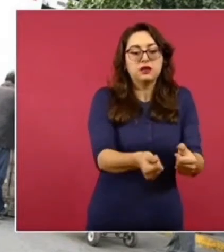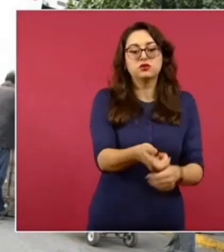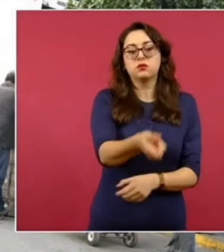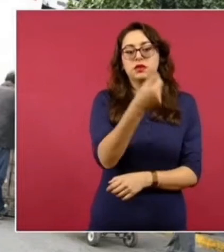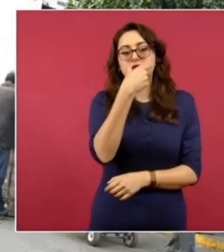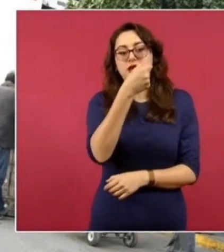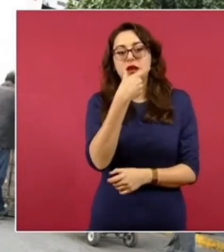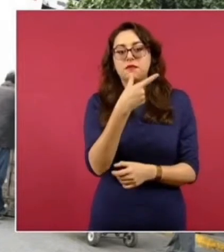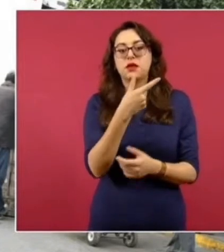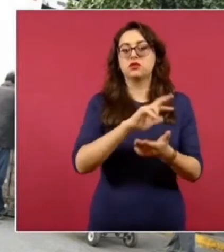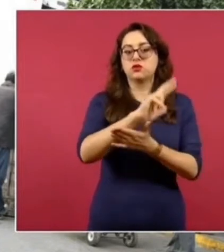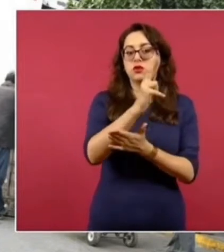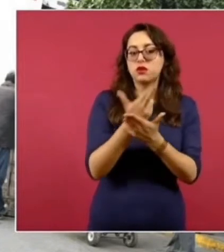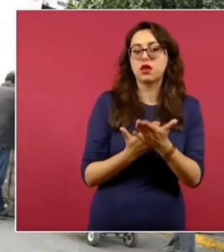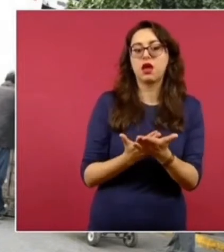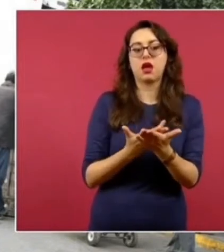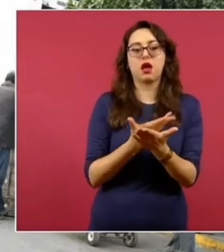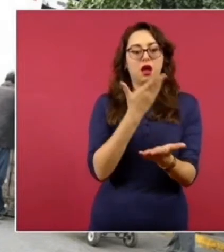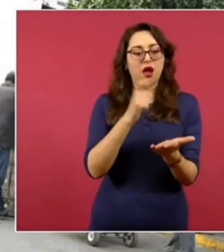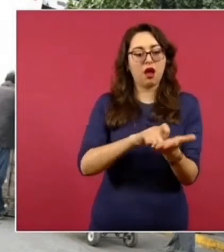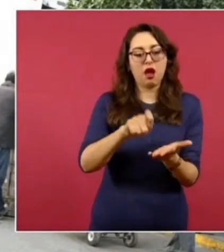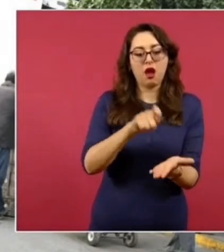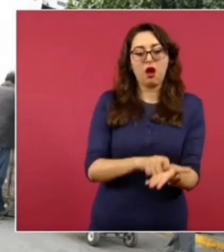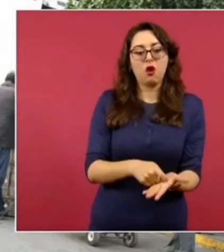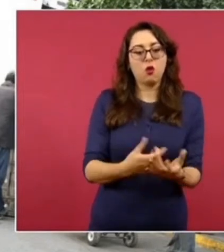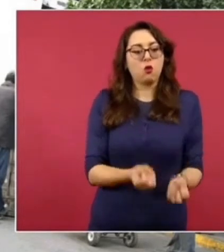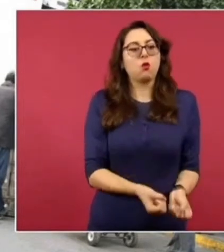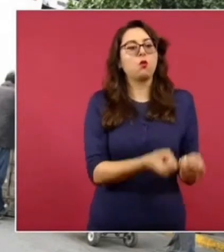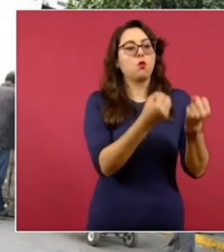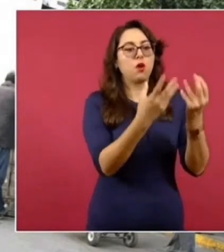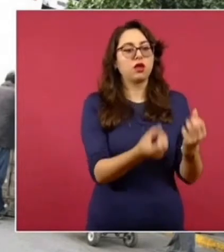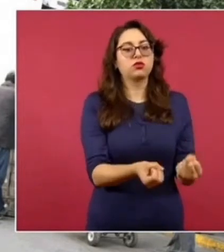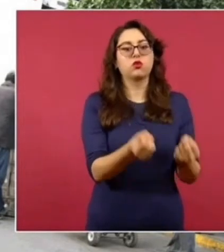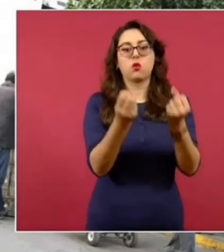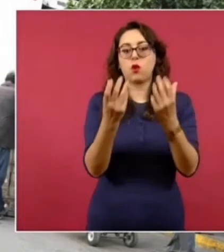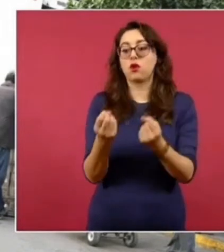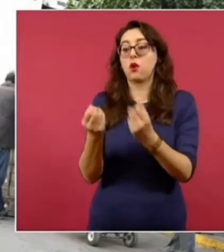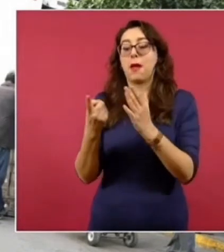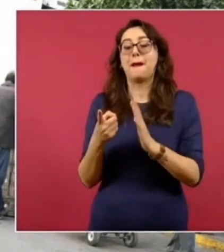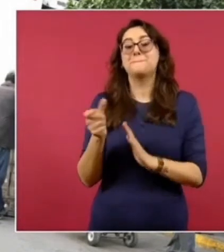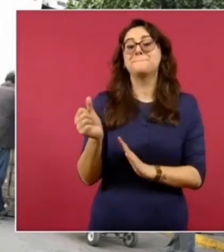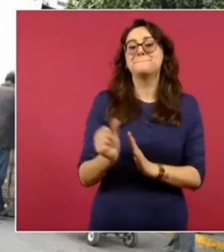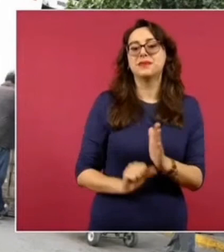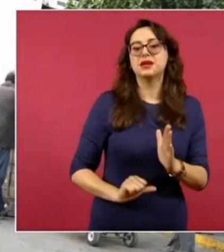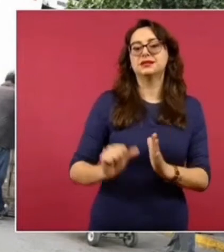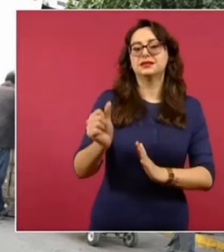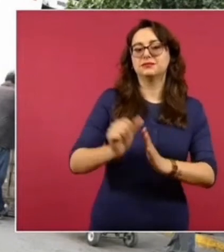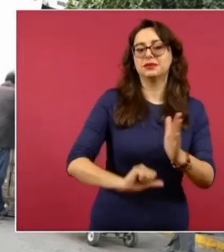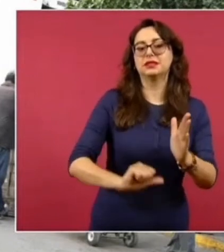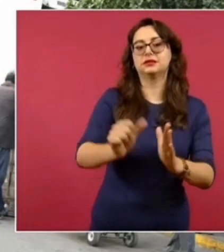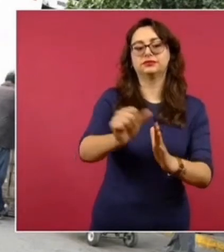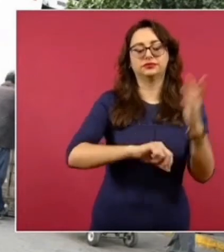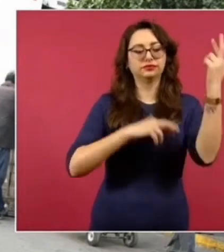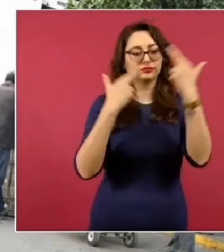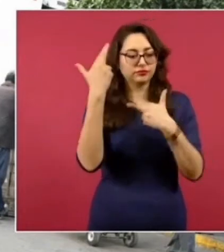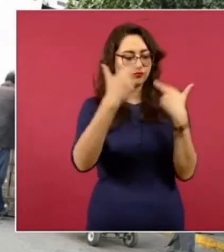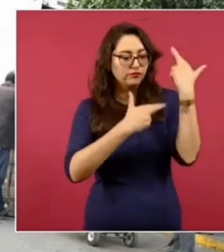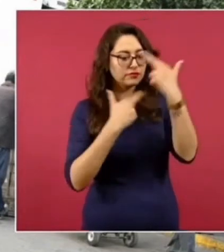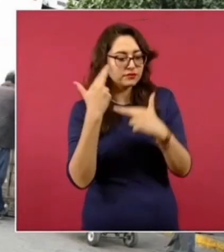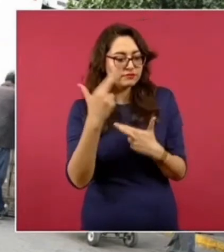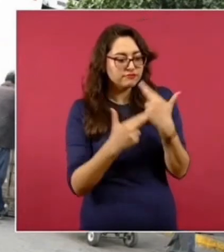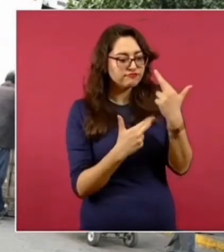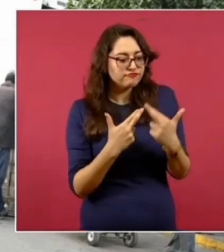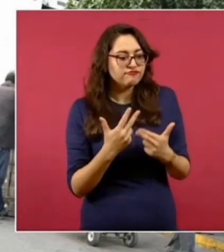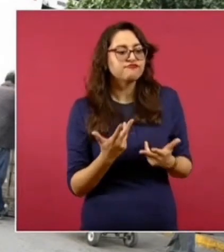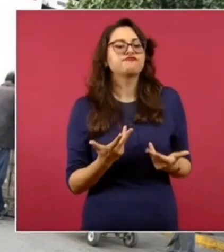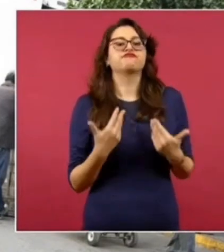Eso nos permite saber exactamente cuáles son las necesidades a partir del perfil epidemiológico que